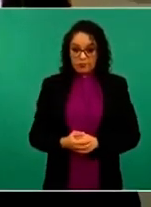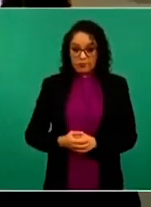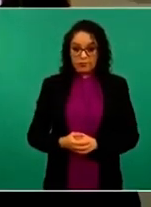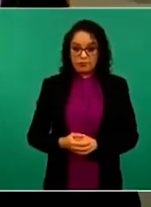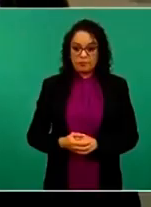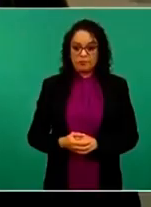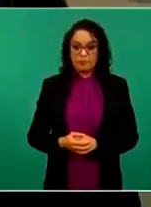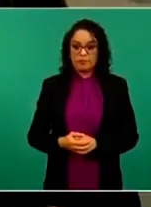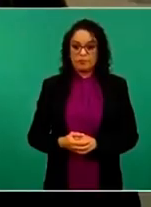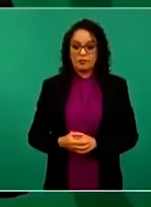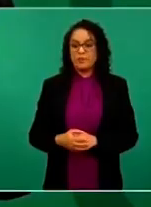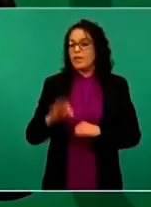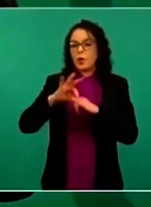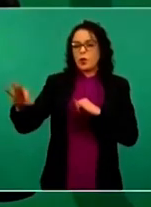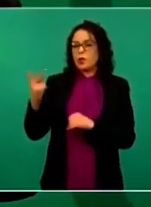la UNAM,